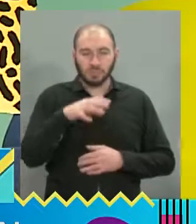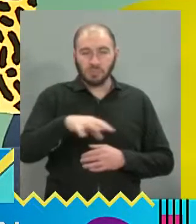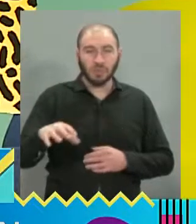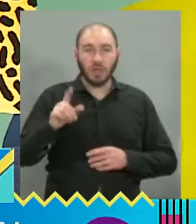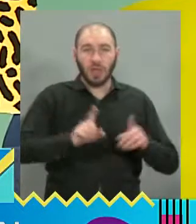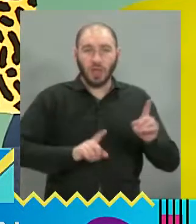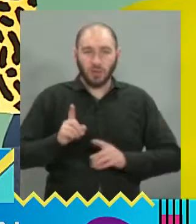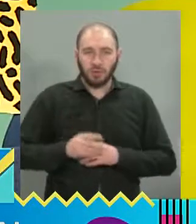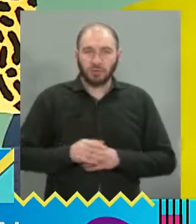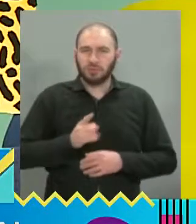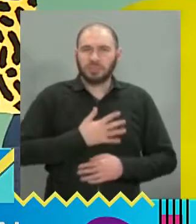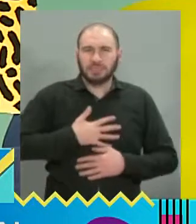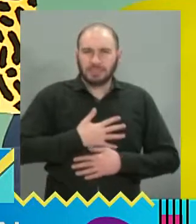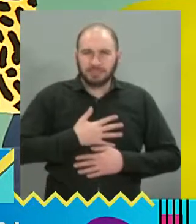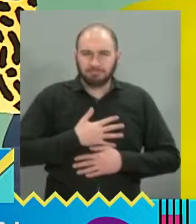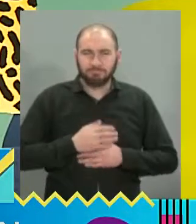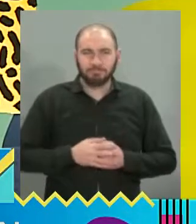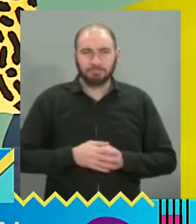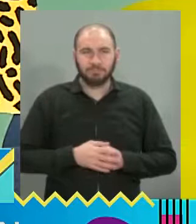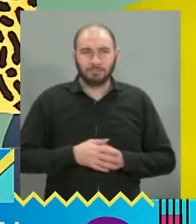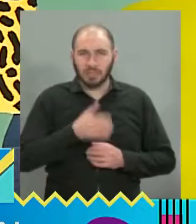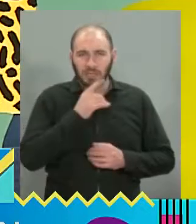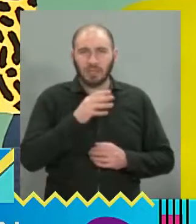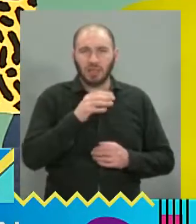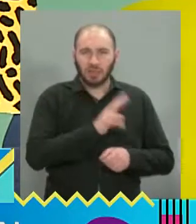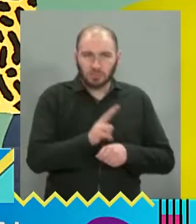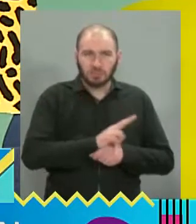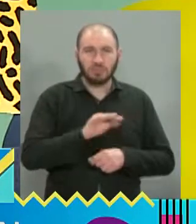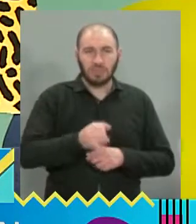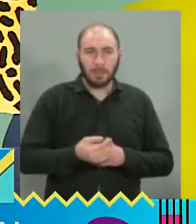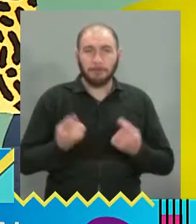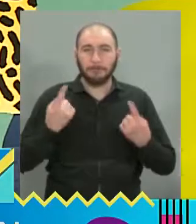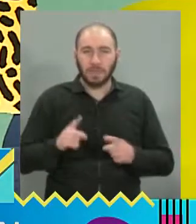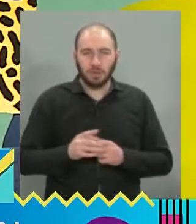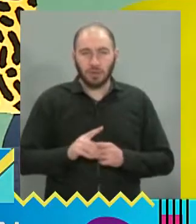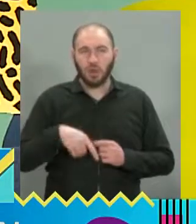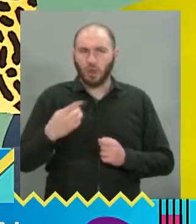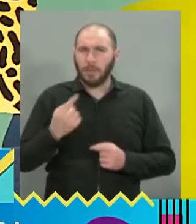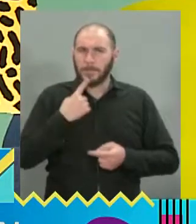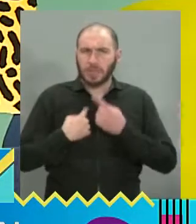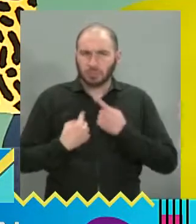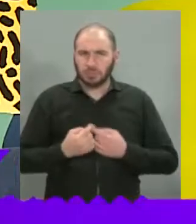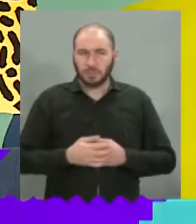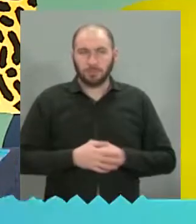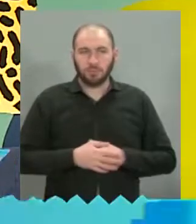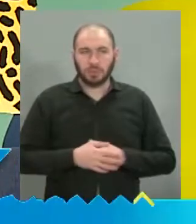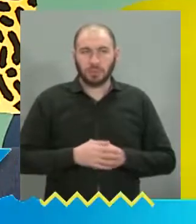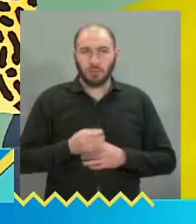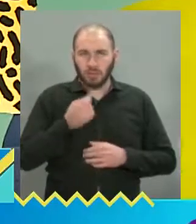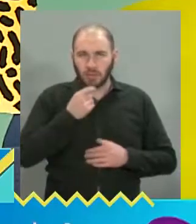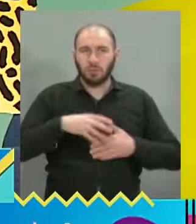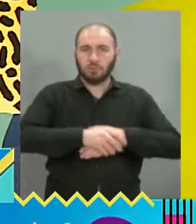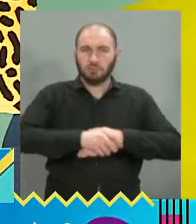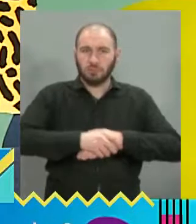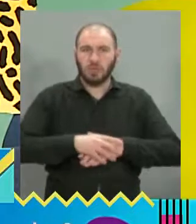lugares donde nos sentimos, digamos, contenidos y contenidas, pero hay lugares donde nos preguntamos si vamos de la